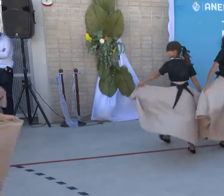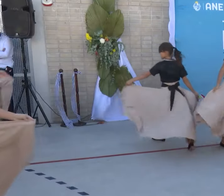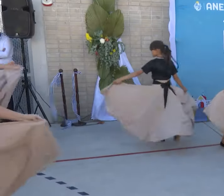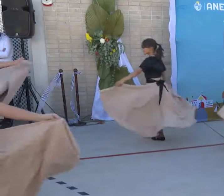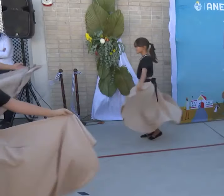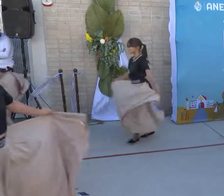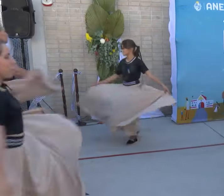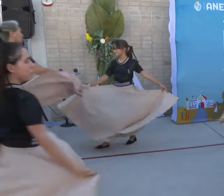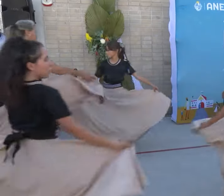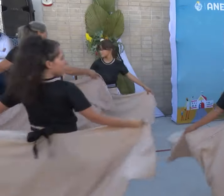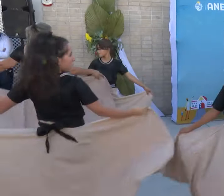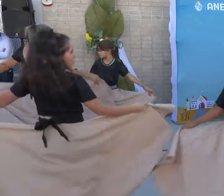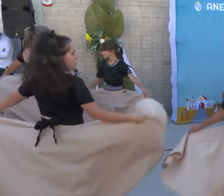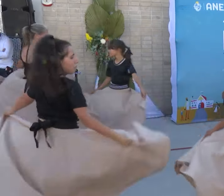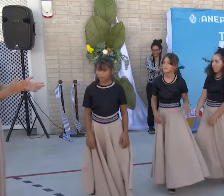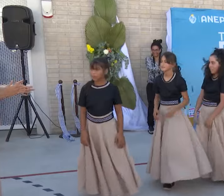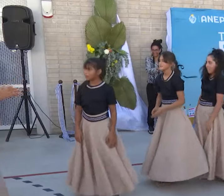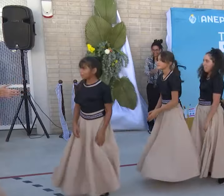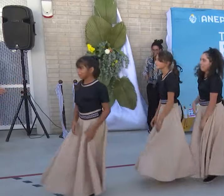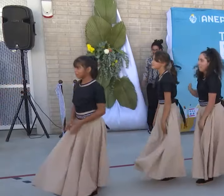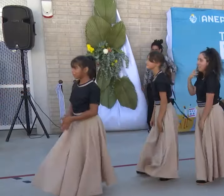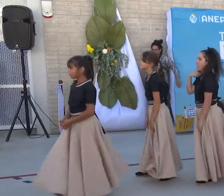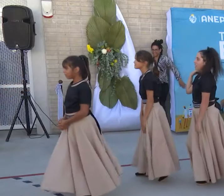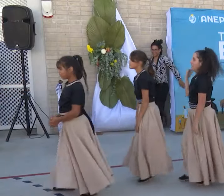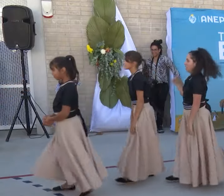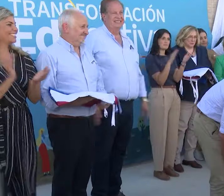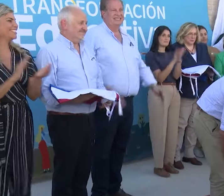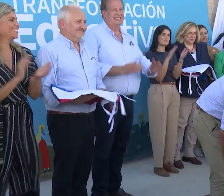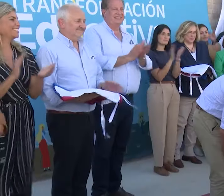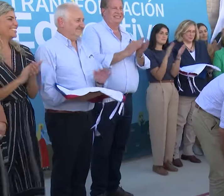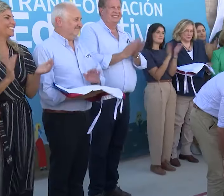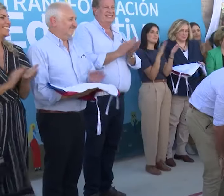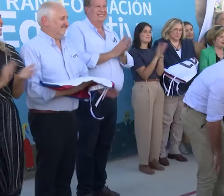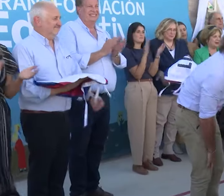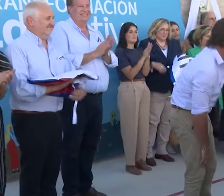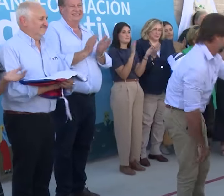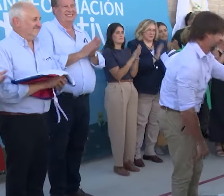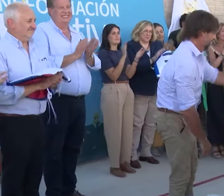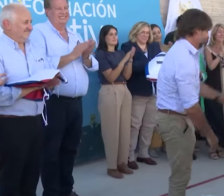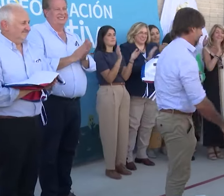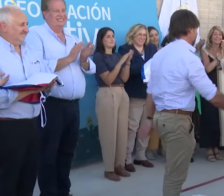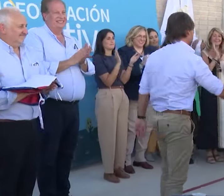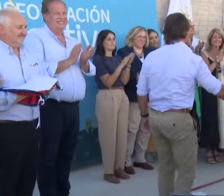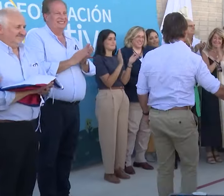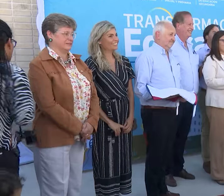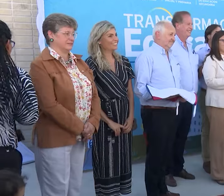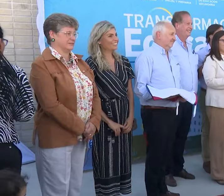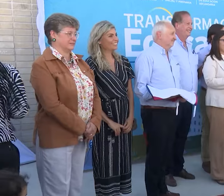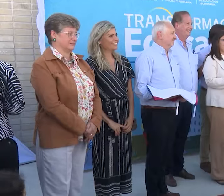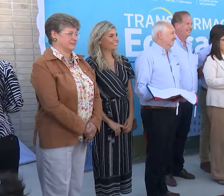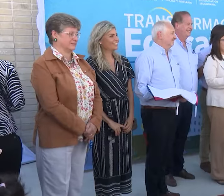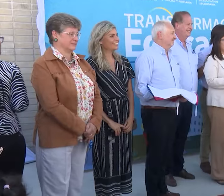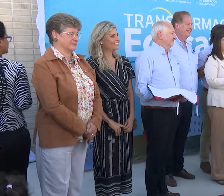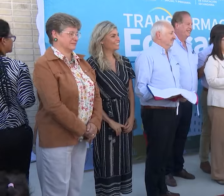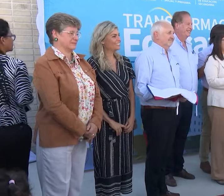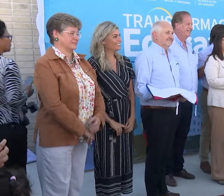los felicité y seguían trabajando, ¿no? Lo que es el ojo que profesional y seguían viendo cómo habían quedado los baños. Así que no solo tiene un liceo con